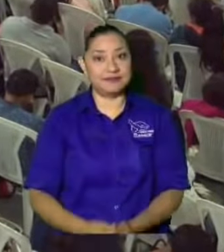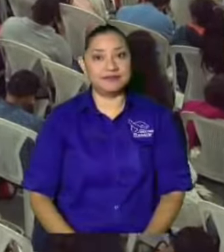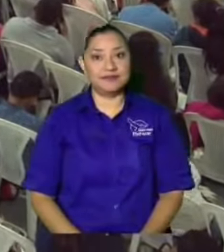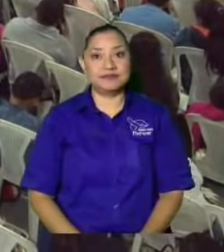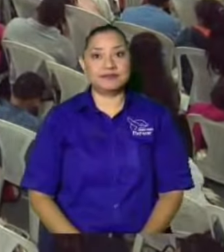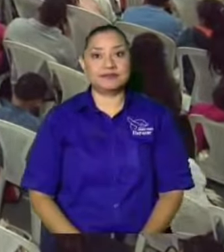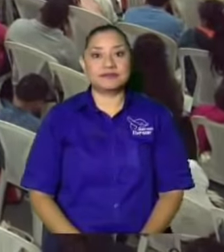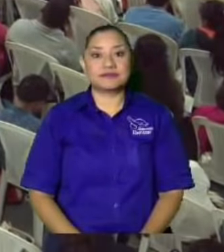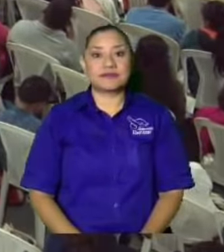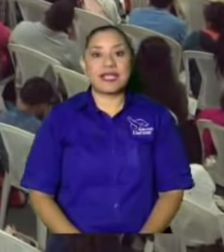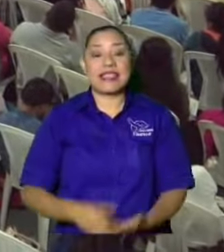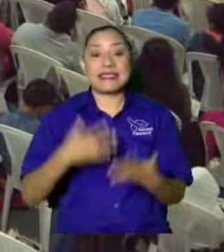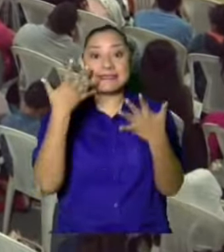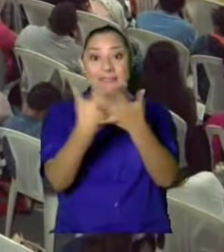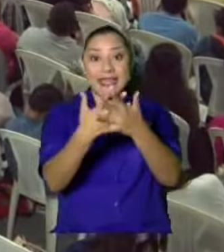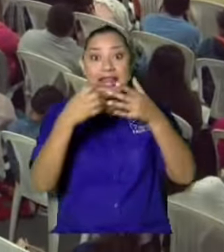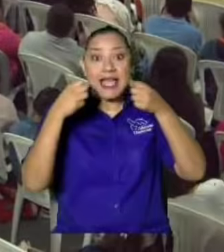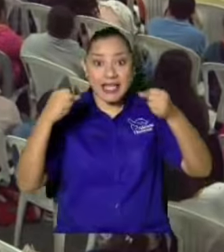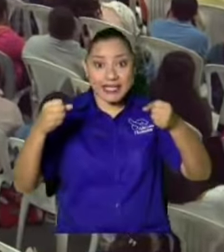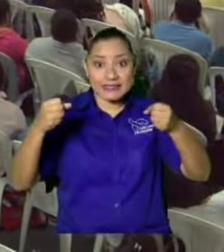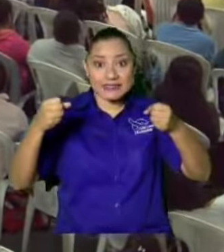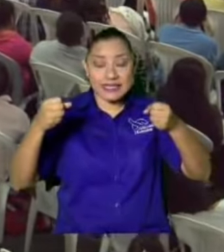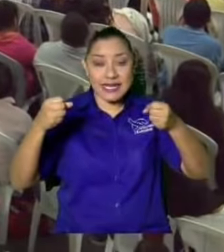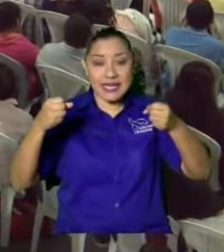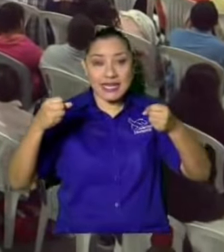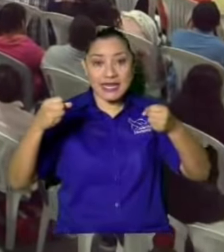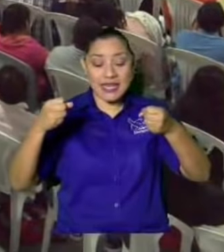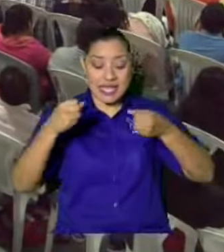Vamos a salir de las cárceles.